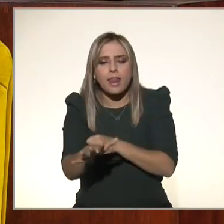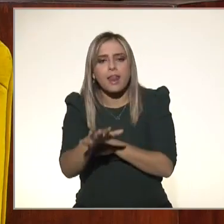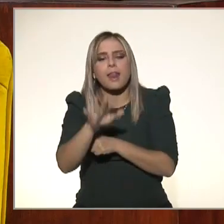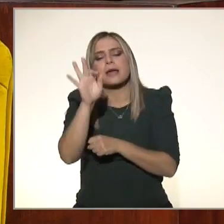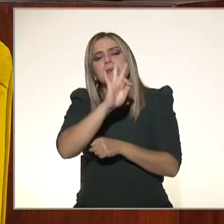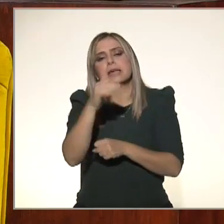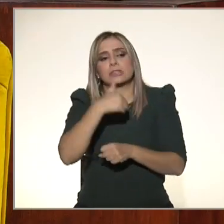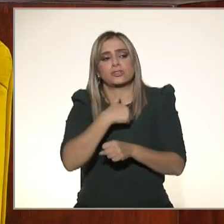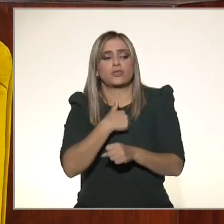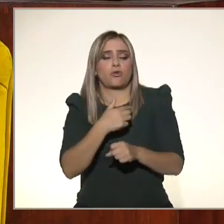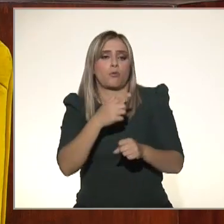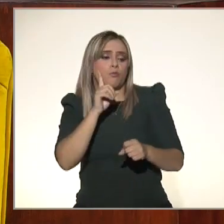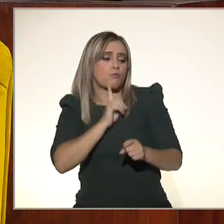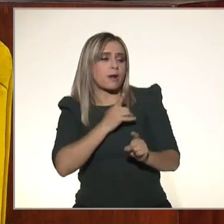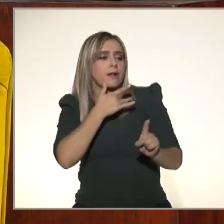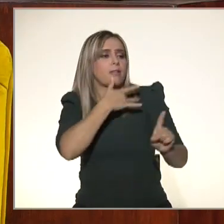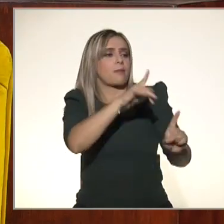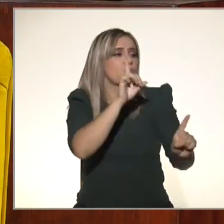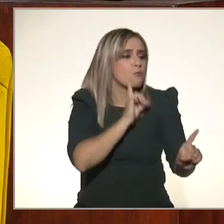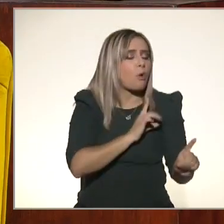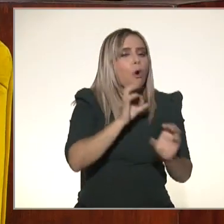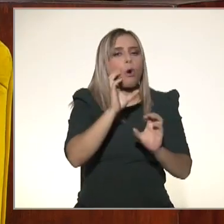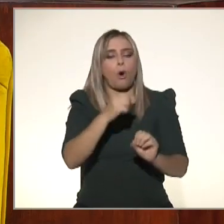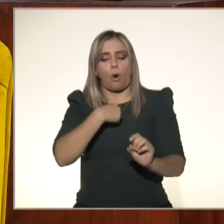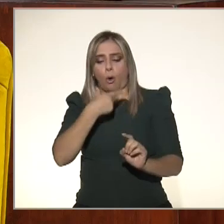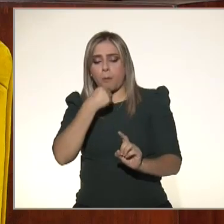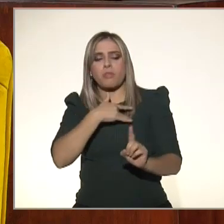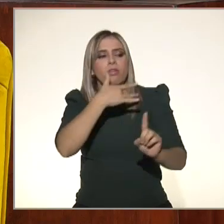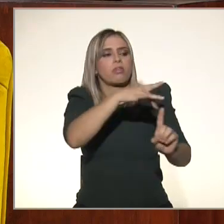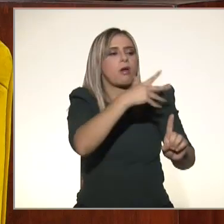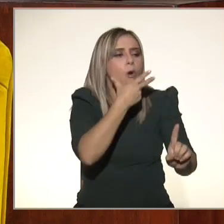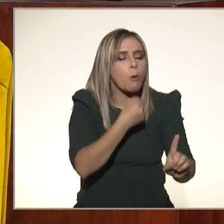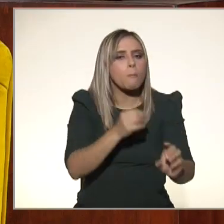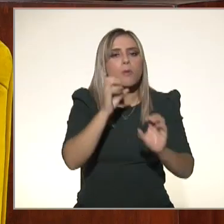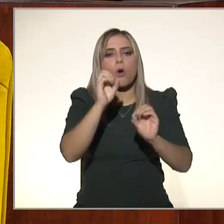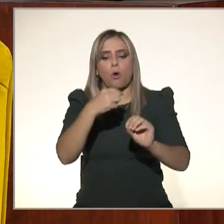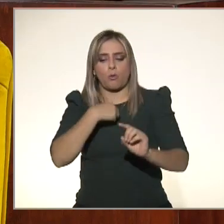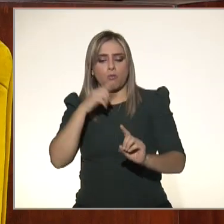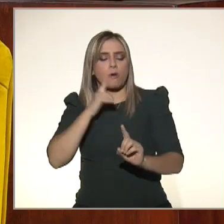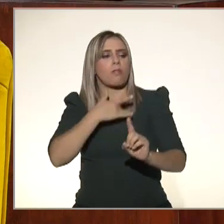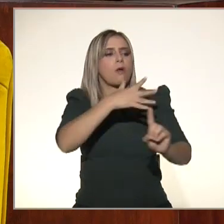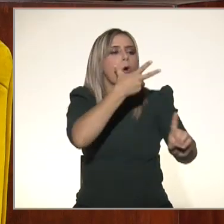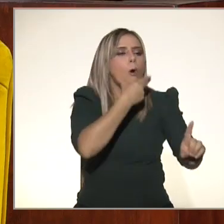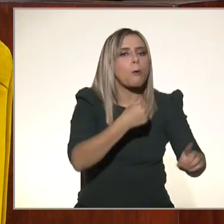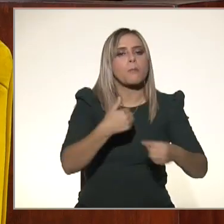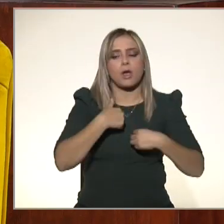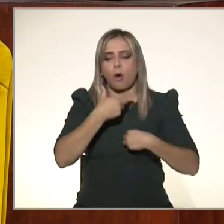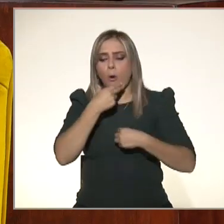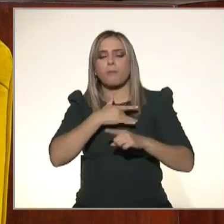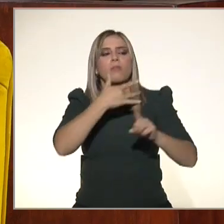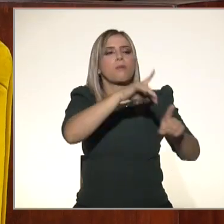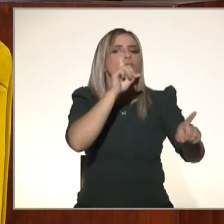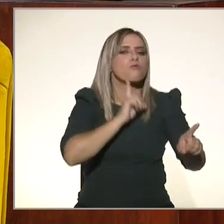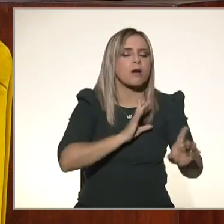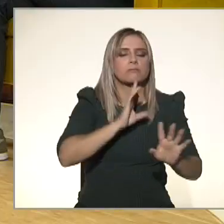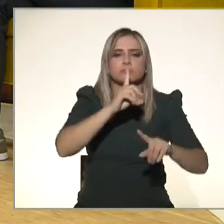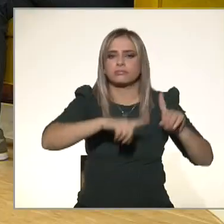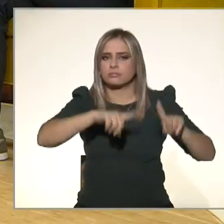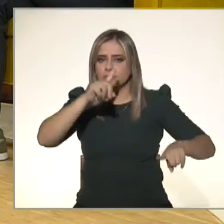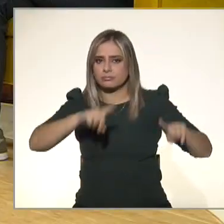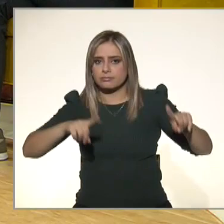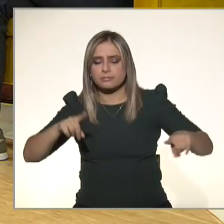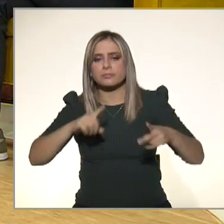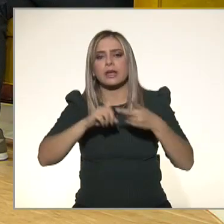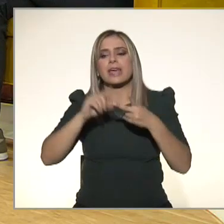Sean hombres, varones con varones, mujeres con mujeres. Y las personas o la identidad sexual tiene que ver con el